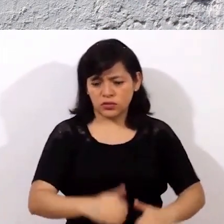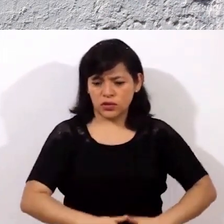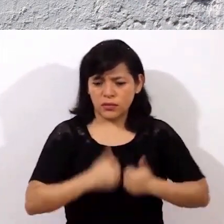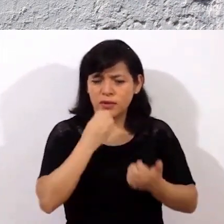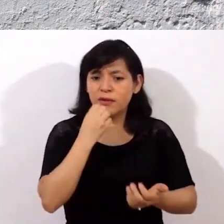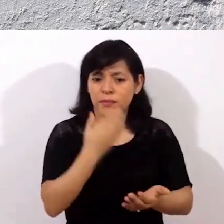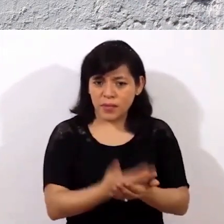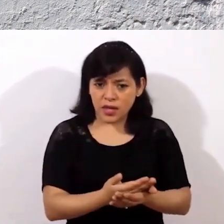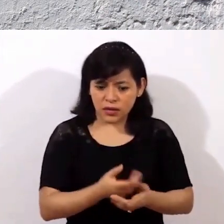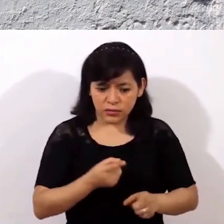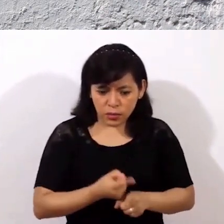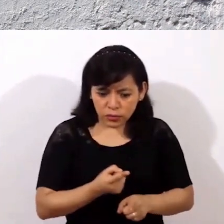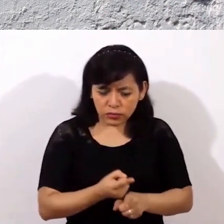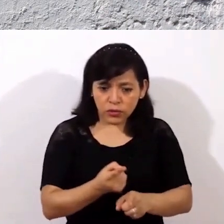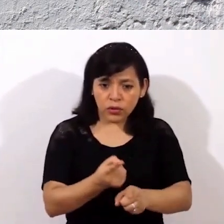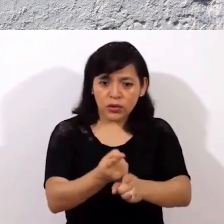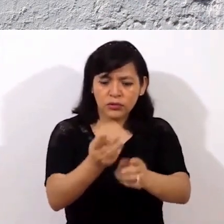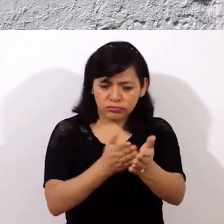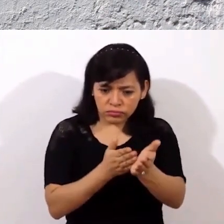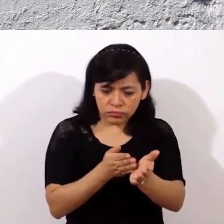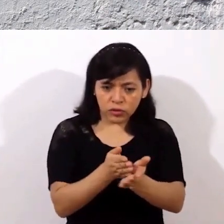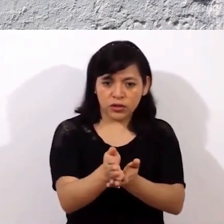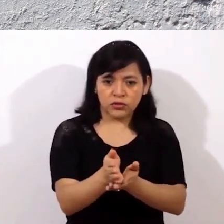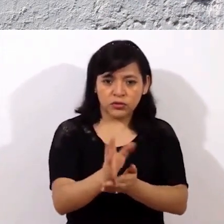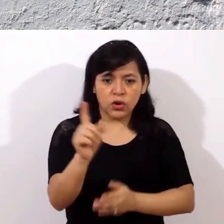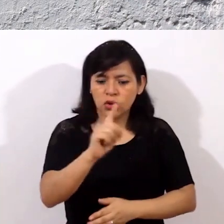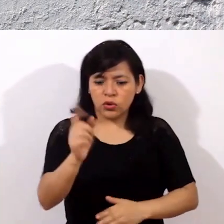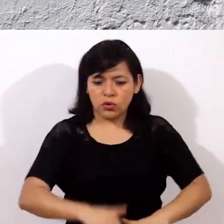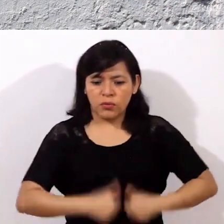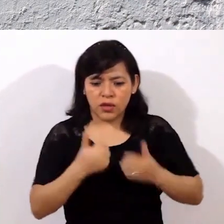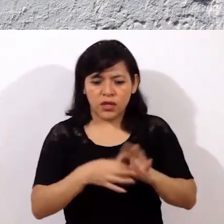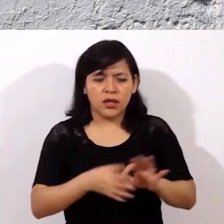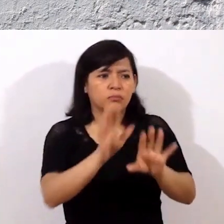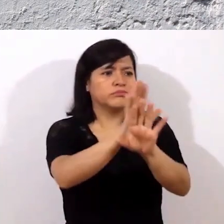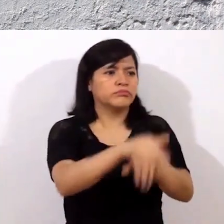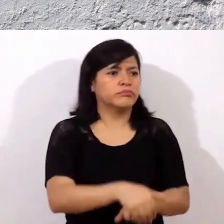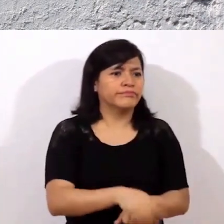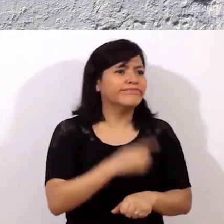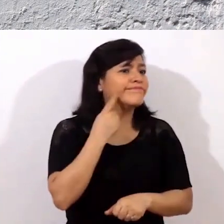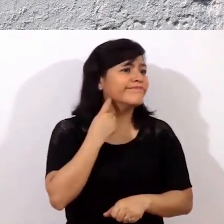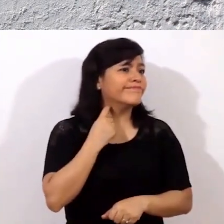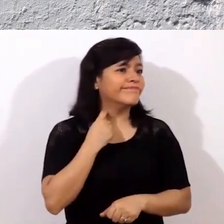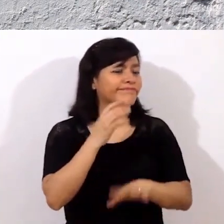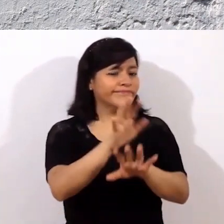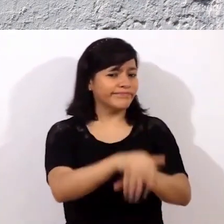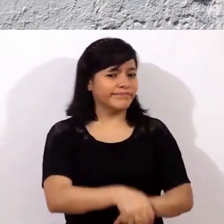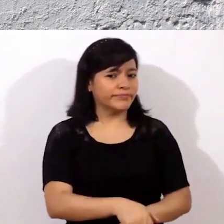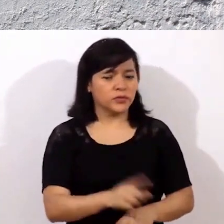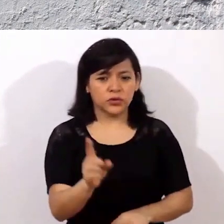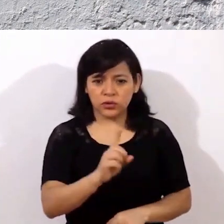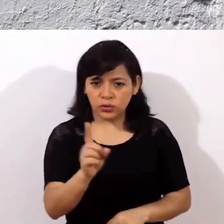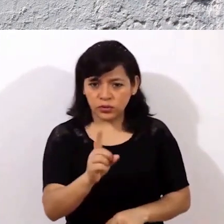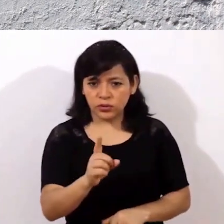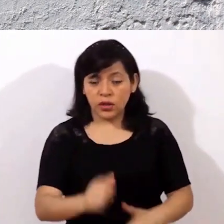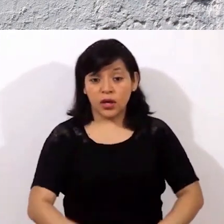ecuánime, correcta, no una vida de cucufatería religiosa, No una vida simplemente de normas